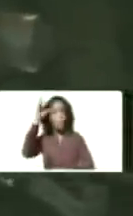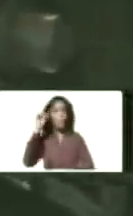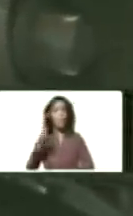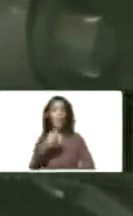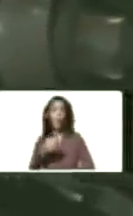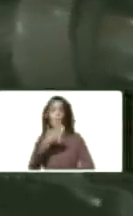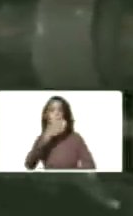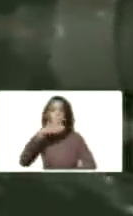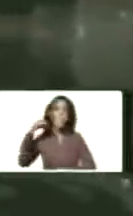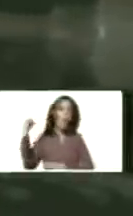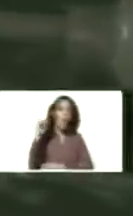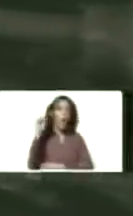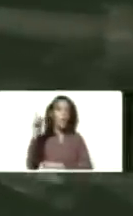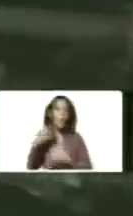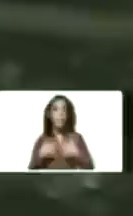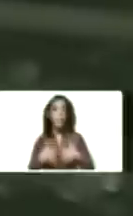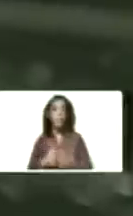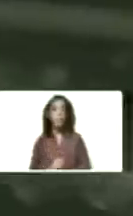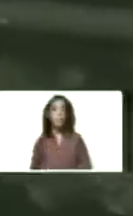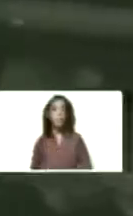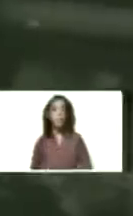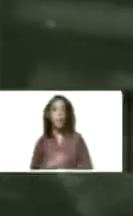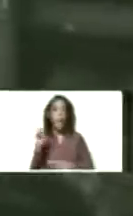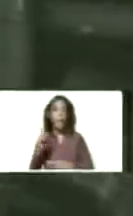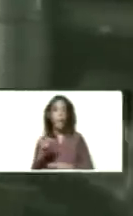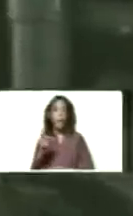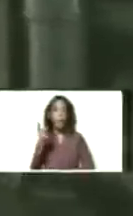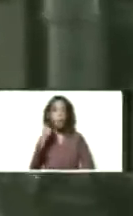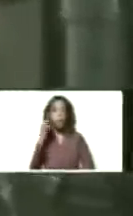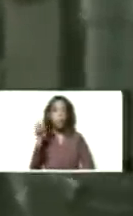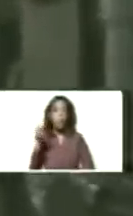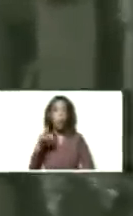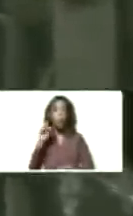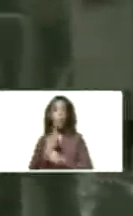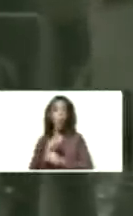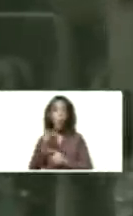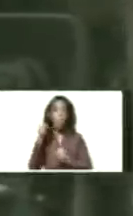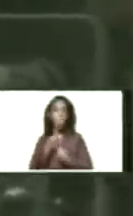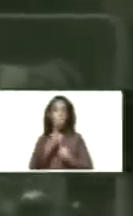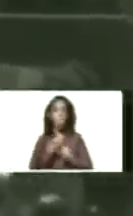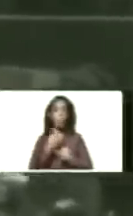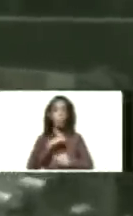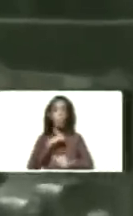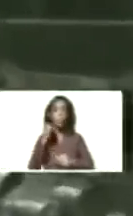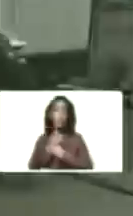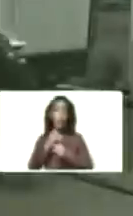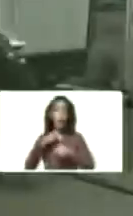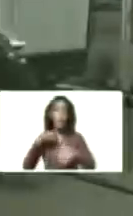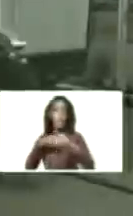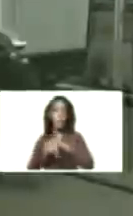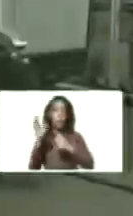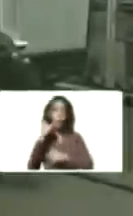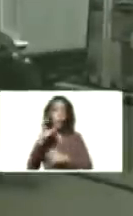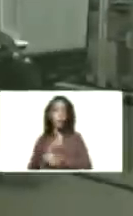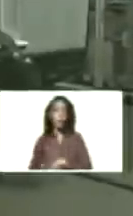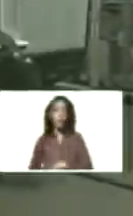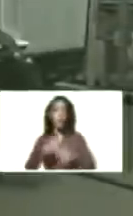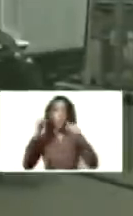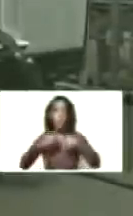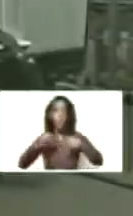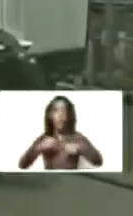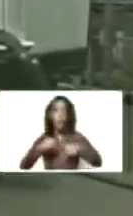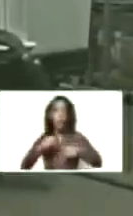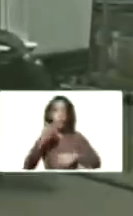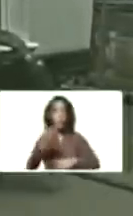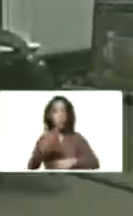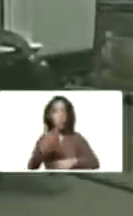hacemos mejor que aquellas empresas que estaban pendientes era de sabotear nuestra gestión acá en el Metro de Caracas, presidente. Desde acá, cuente